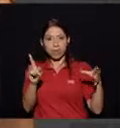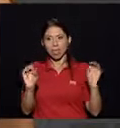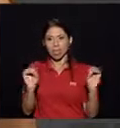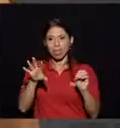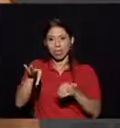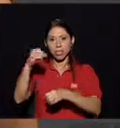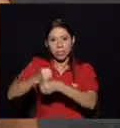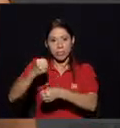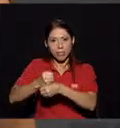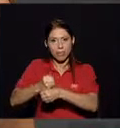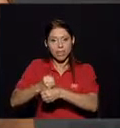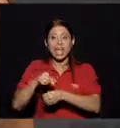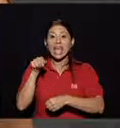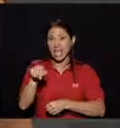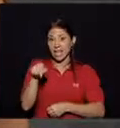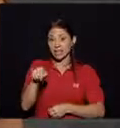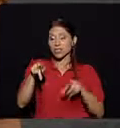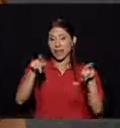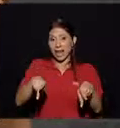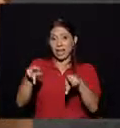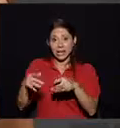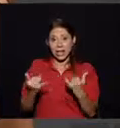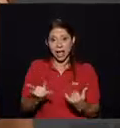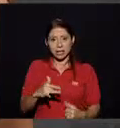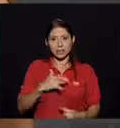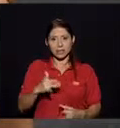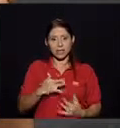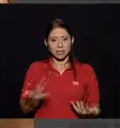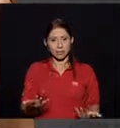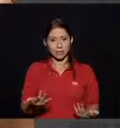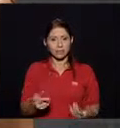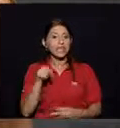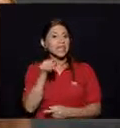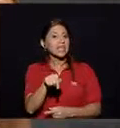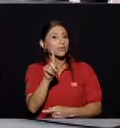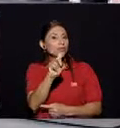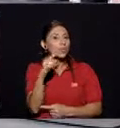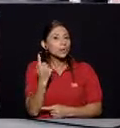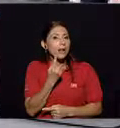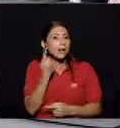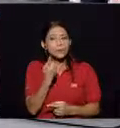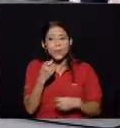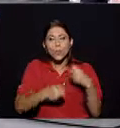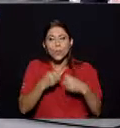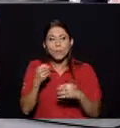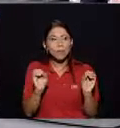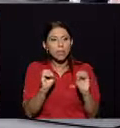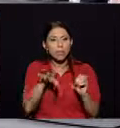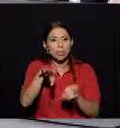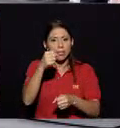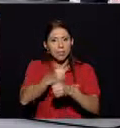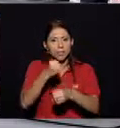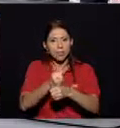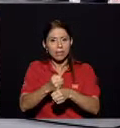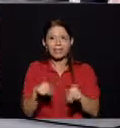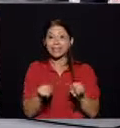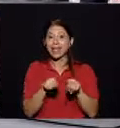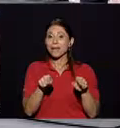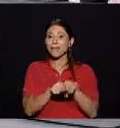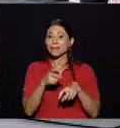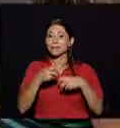y eso es un factor que la gente lo está sintiendo. Y no solo tenemos un problema de desempleo, sino también tenemos un problema